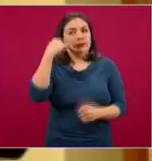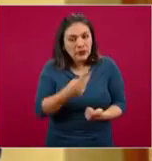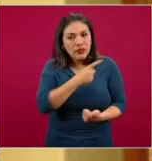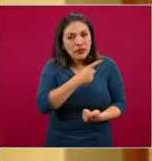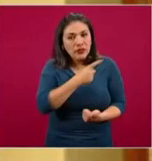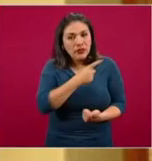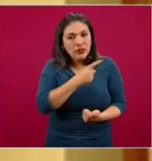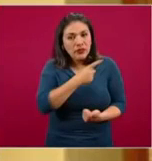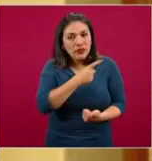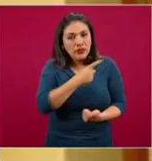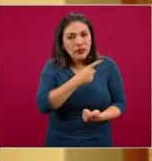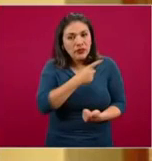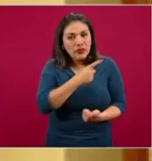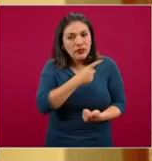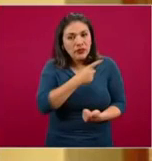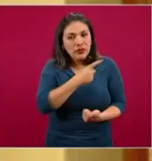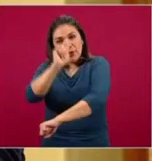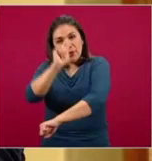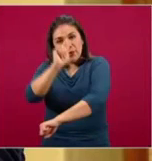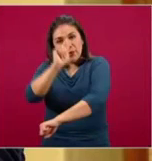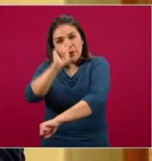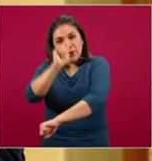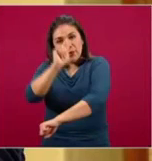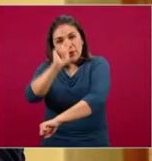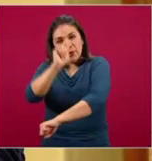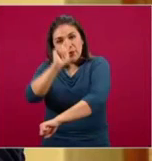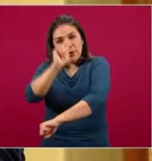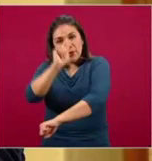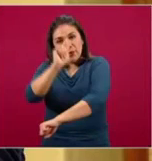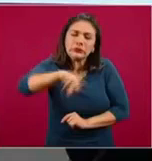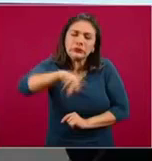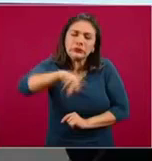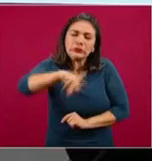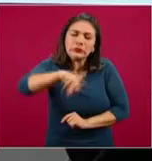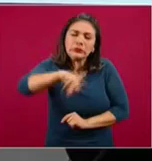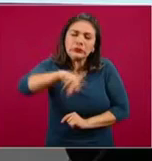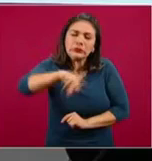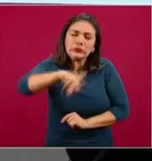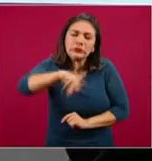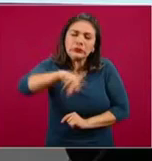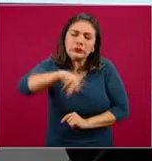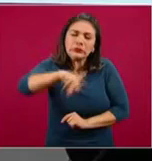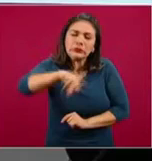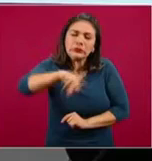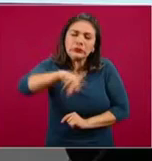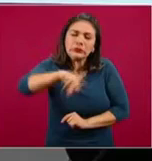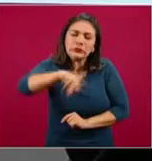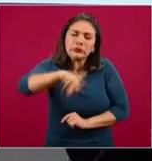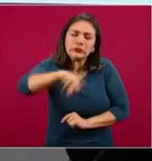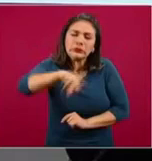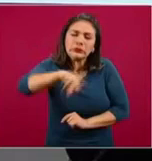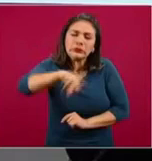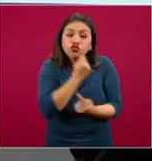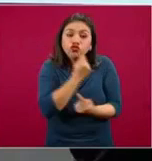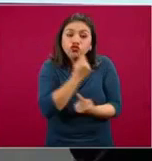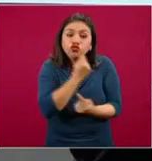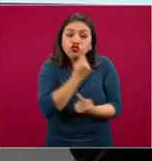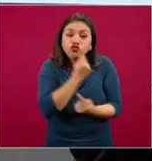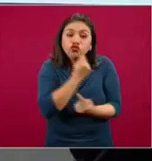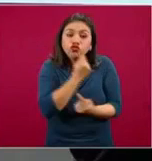al pequeño para que pueda recibir su vacuna. Por favor, hagámoslo para que esté contra la influenza en esta